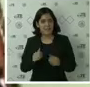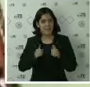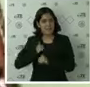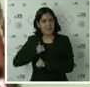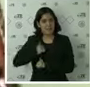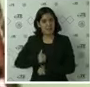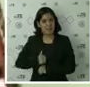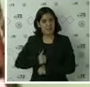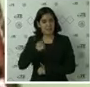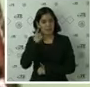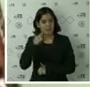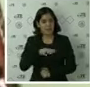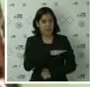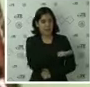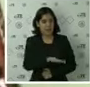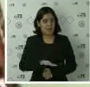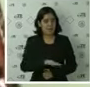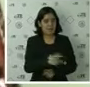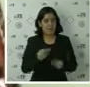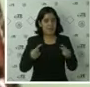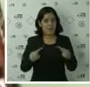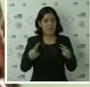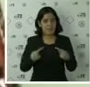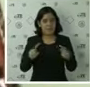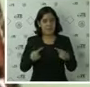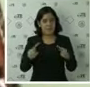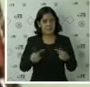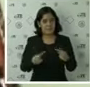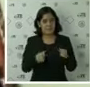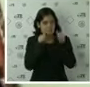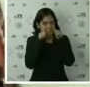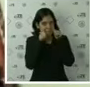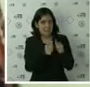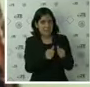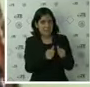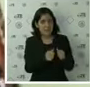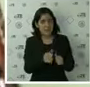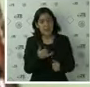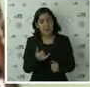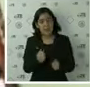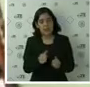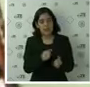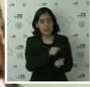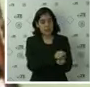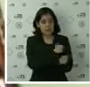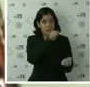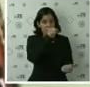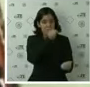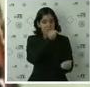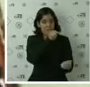dictaminado en el artículo 3 de la Constitución el derecho a la educación, como